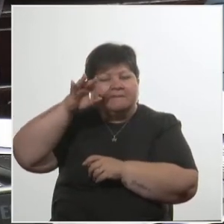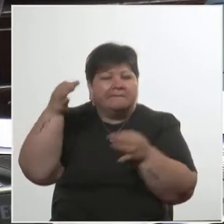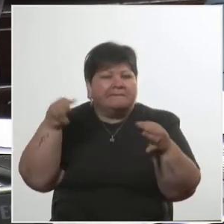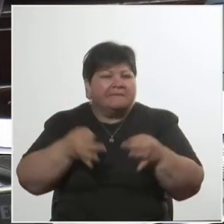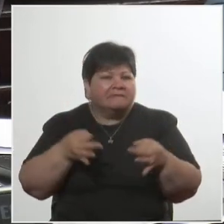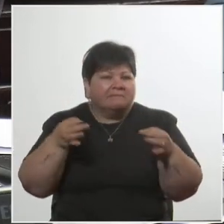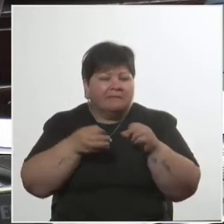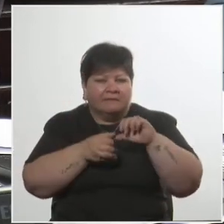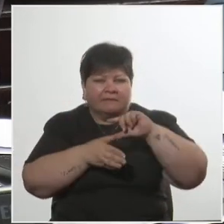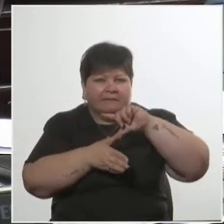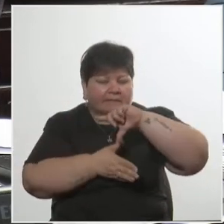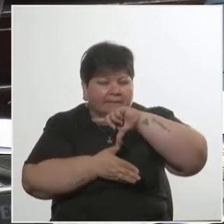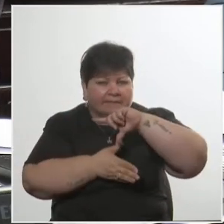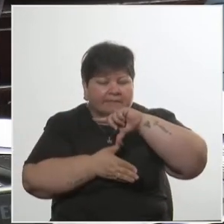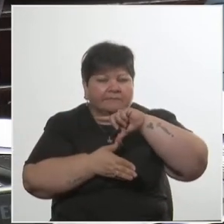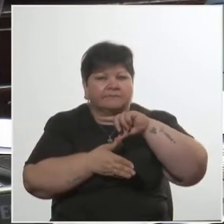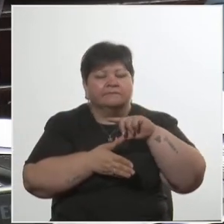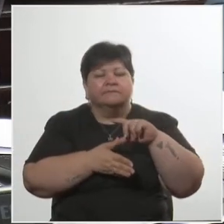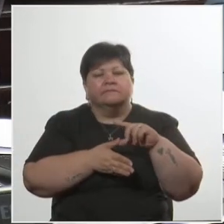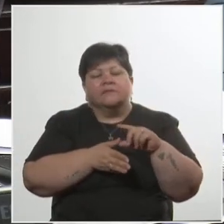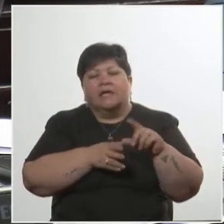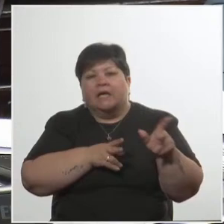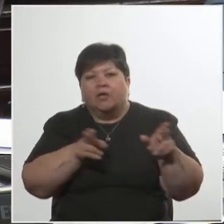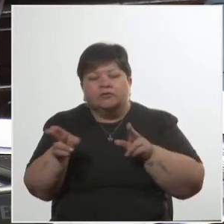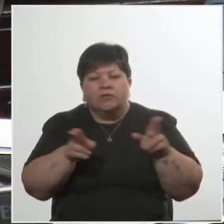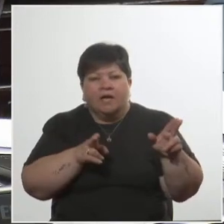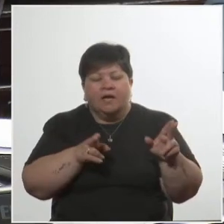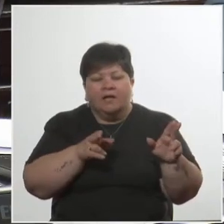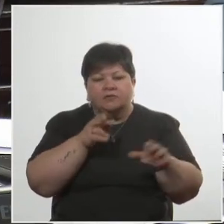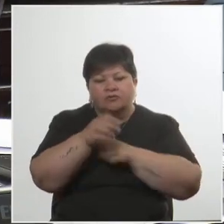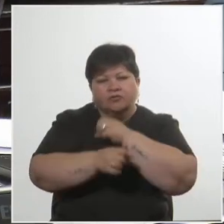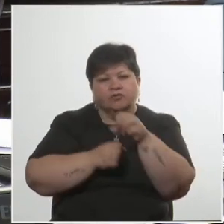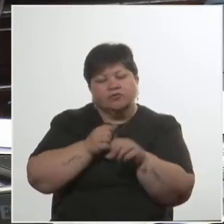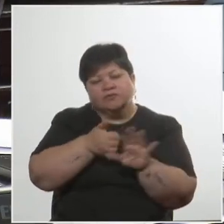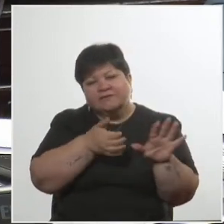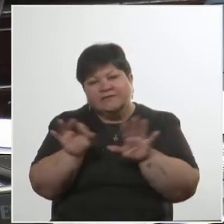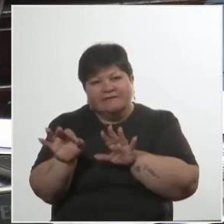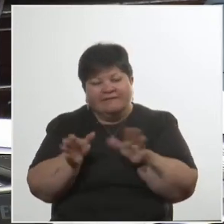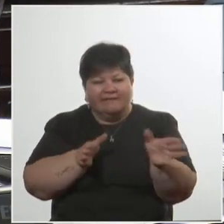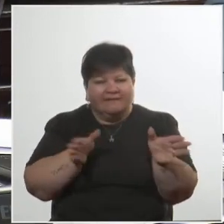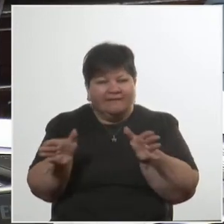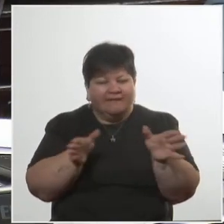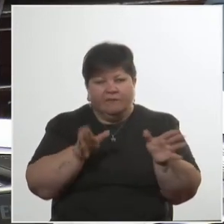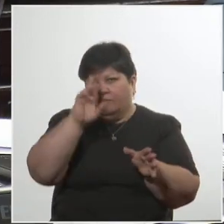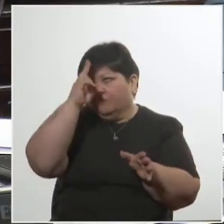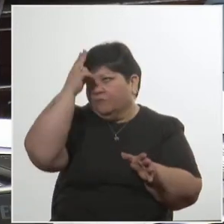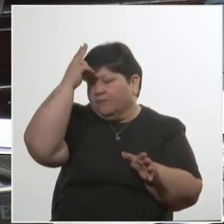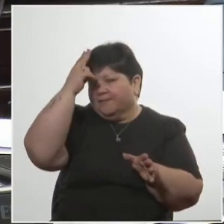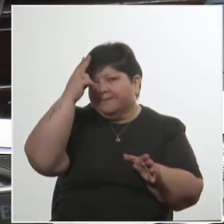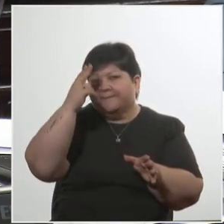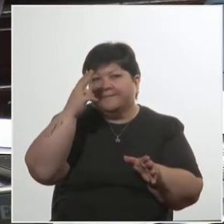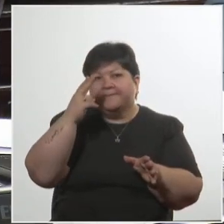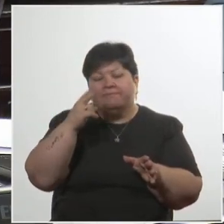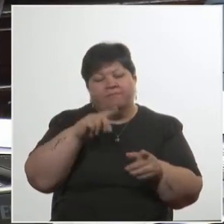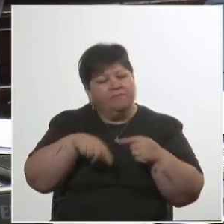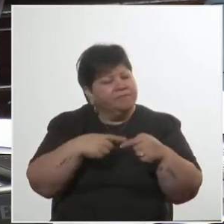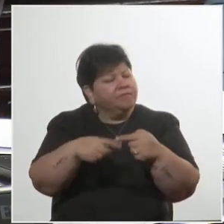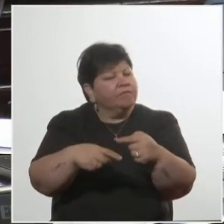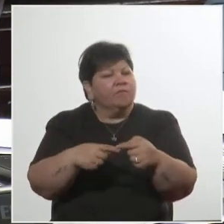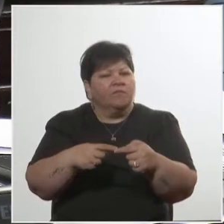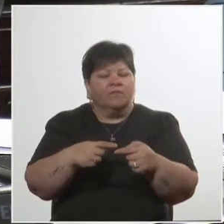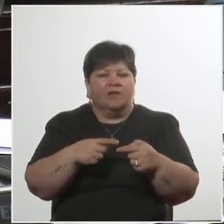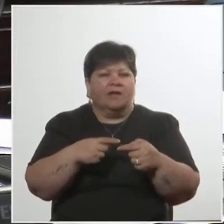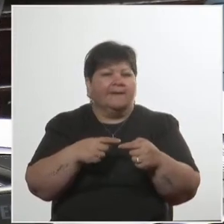en la década del 60 del Uruguay fue de alguna forma o continuó siendo el el campo de